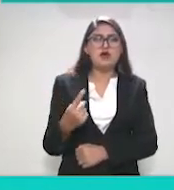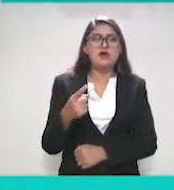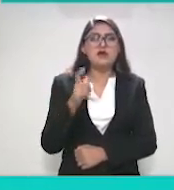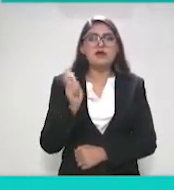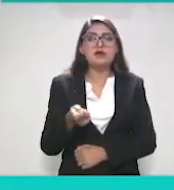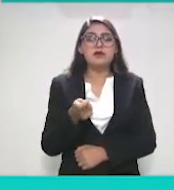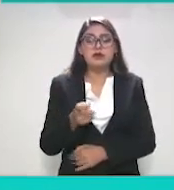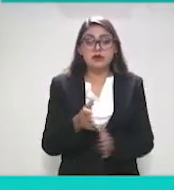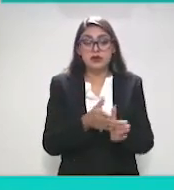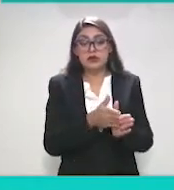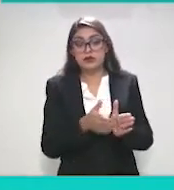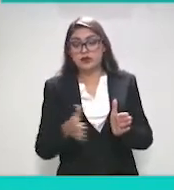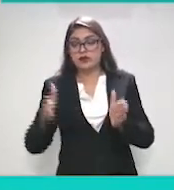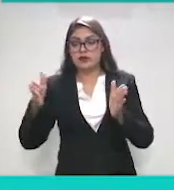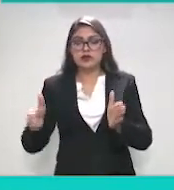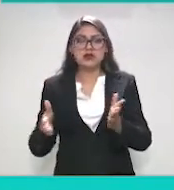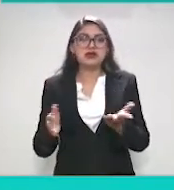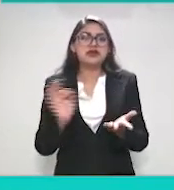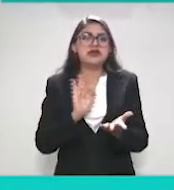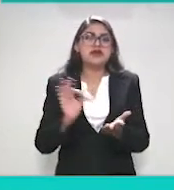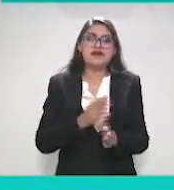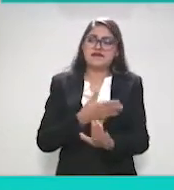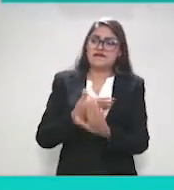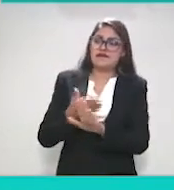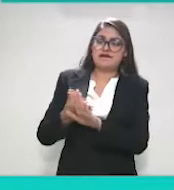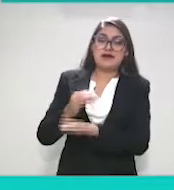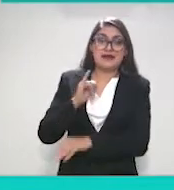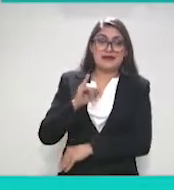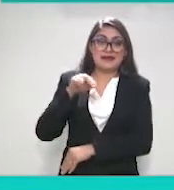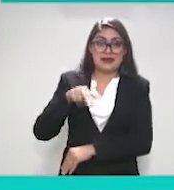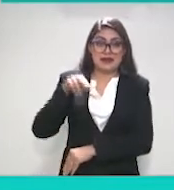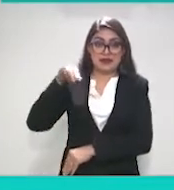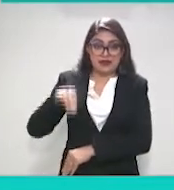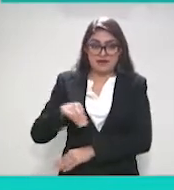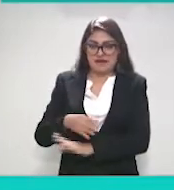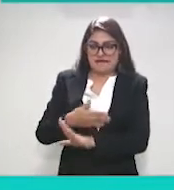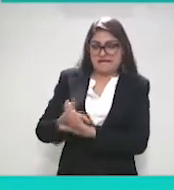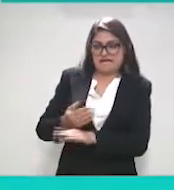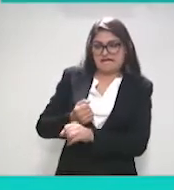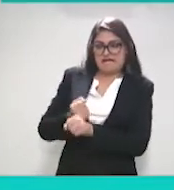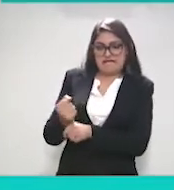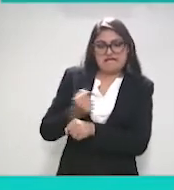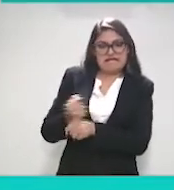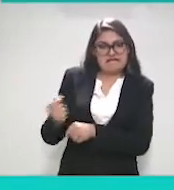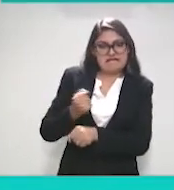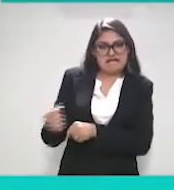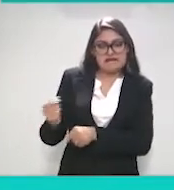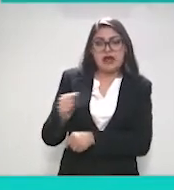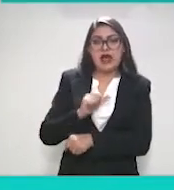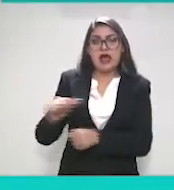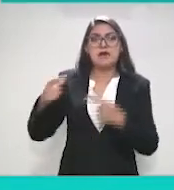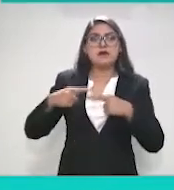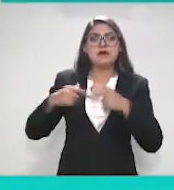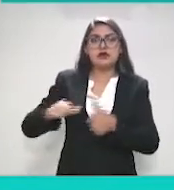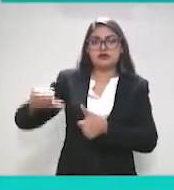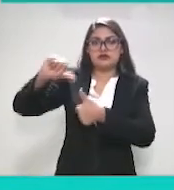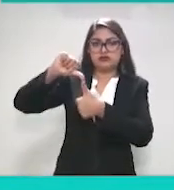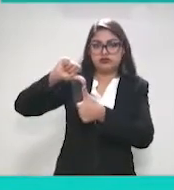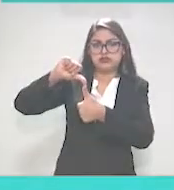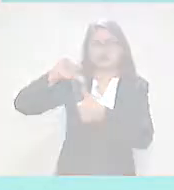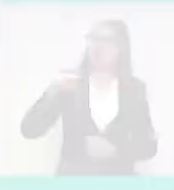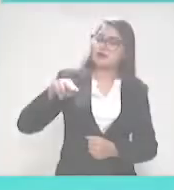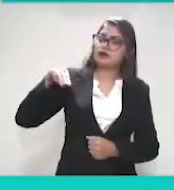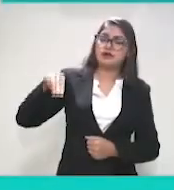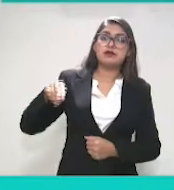muertes por violencia de personas inmigrantes en méxico originarias de países de américa latina el caribe y áfrica